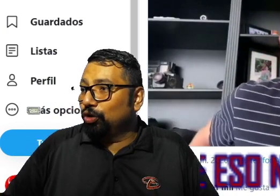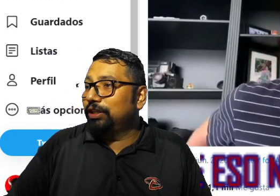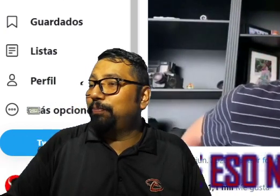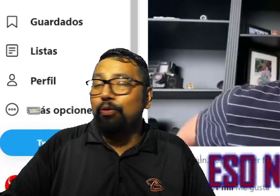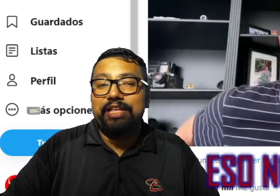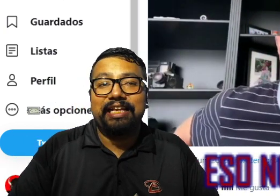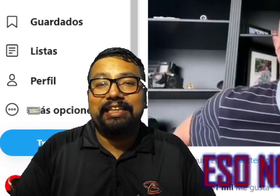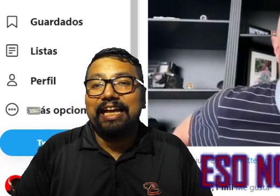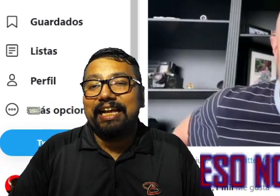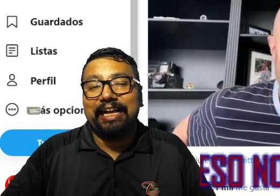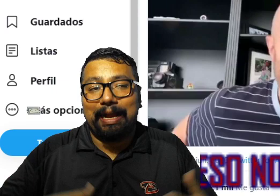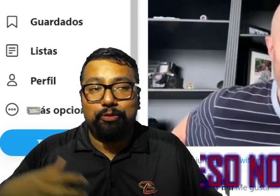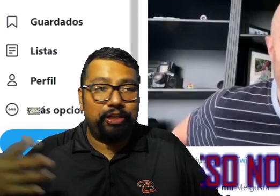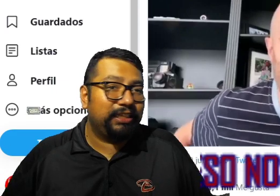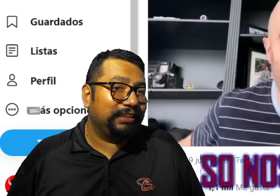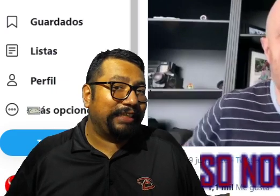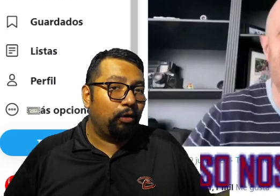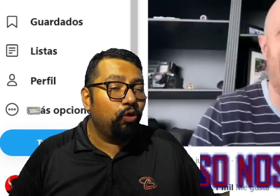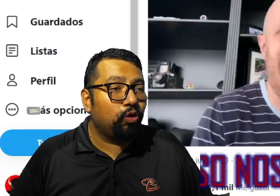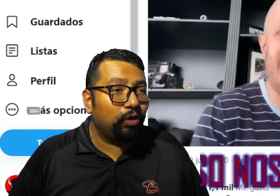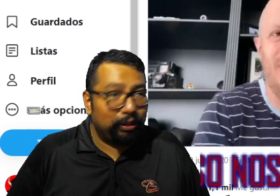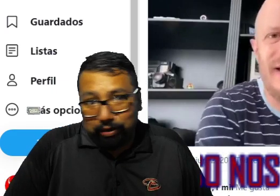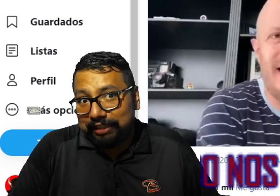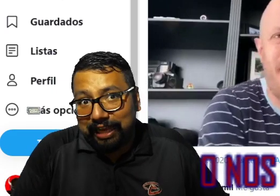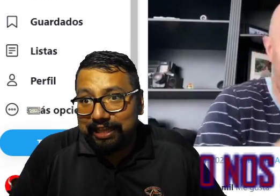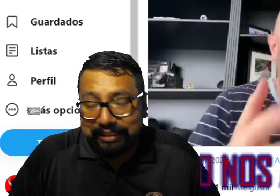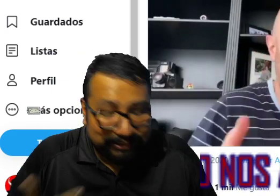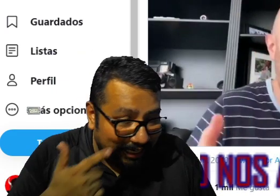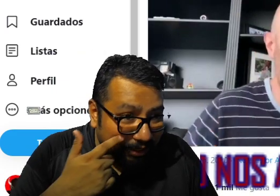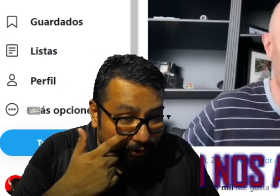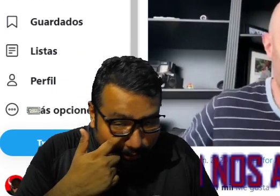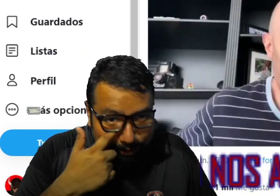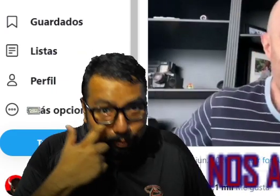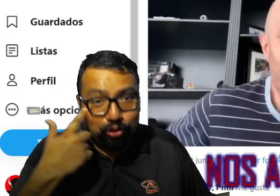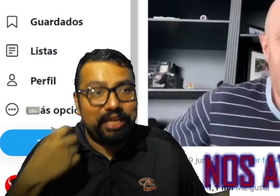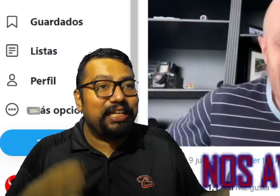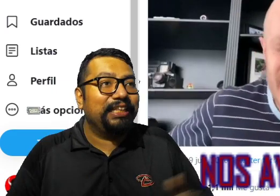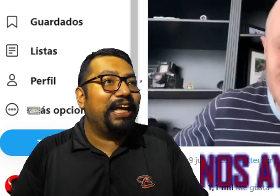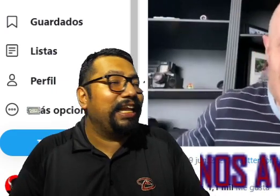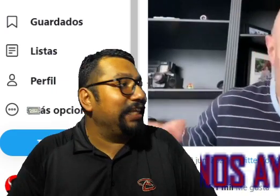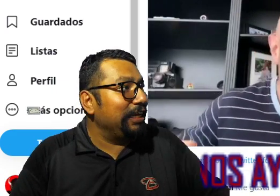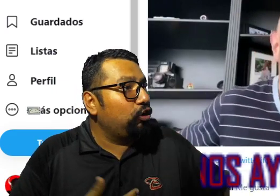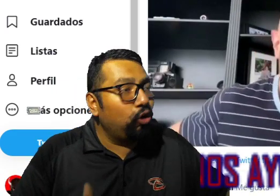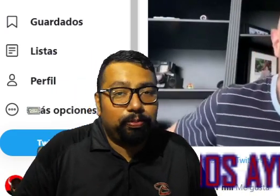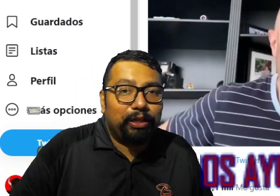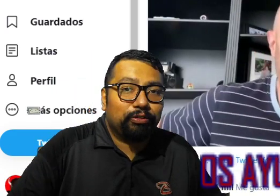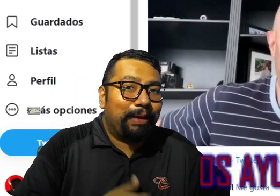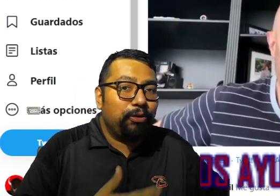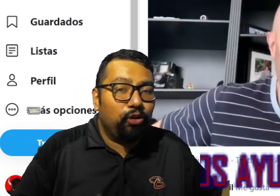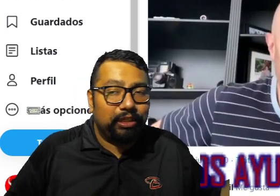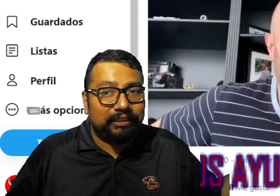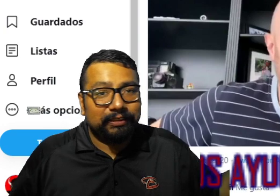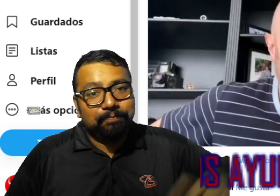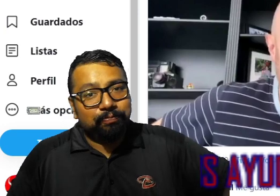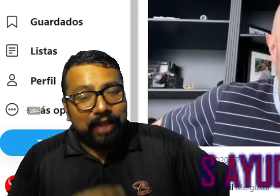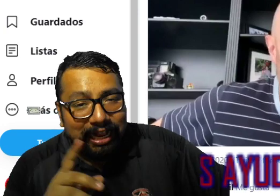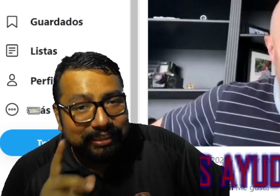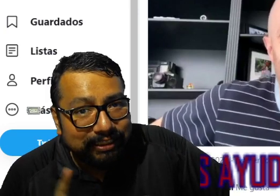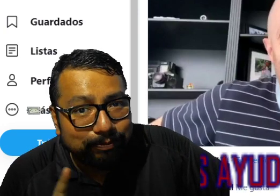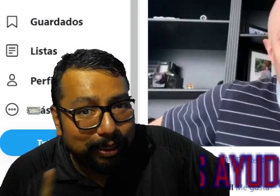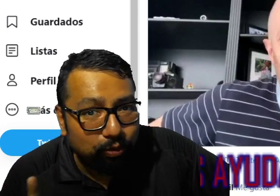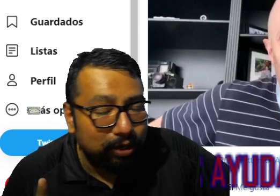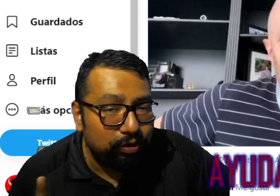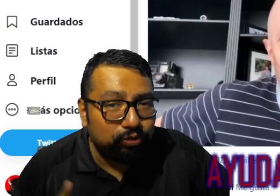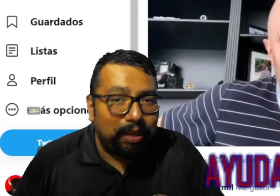donde podían andar en camionetas de lujo que no era necesario podían andar en helicópteros aviones